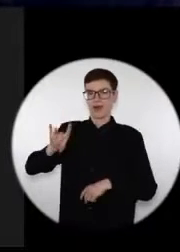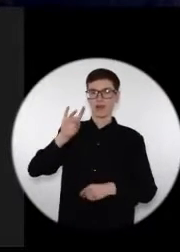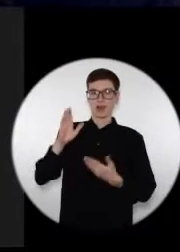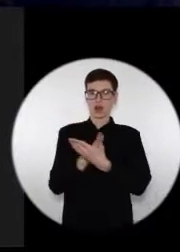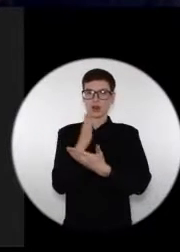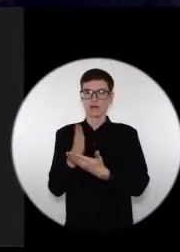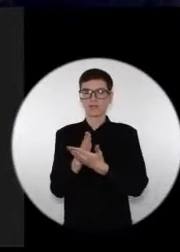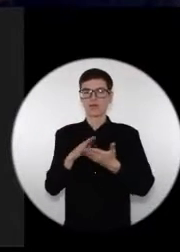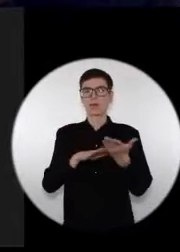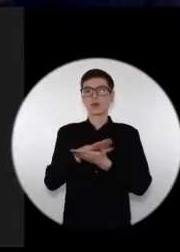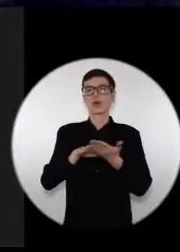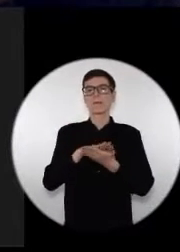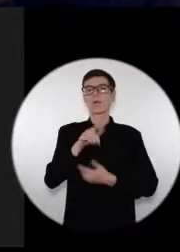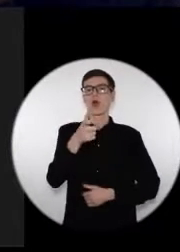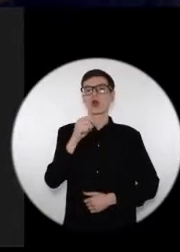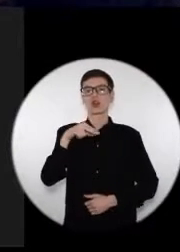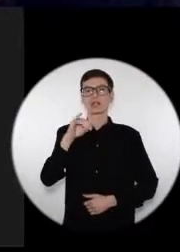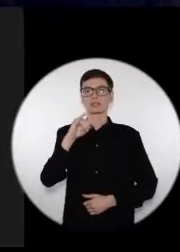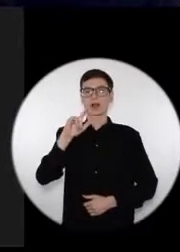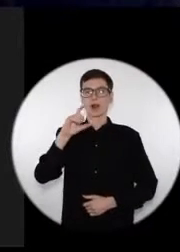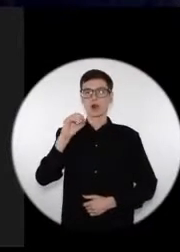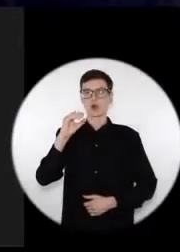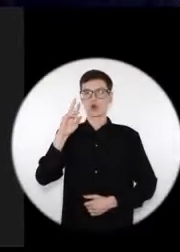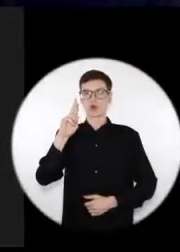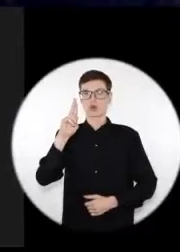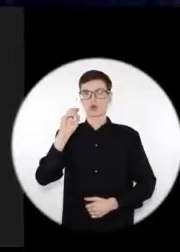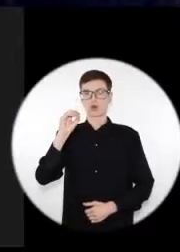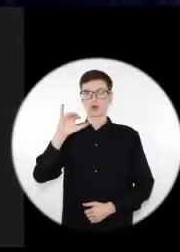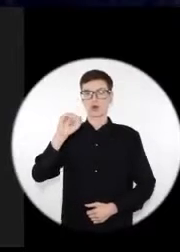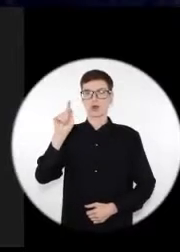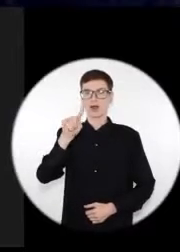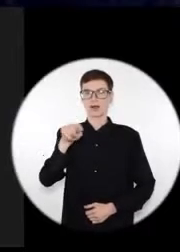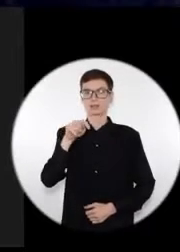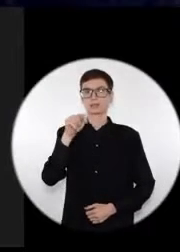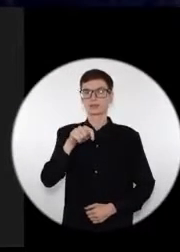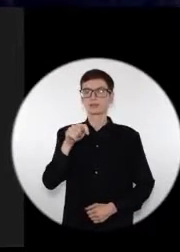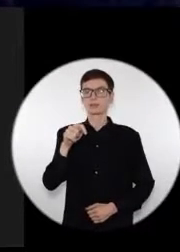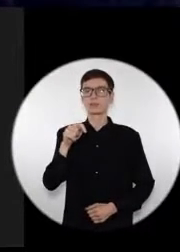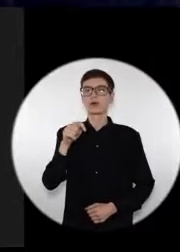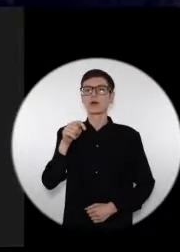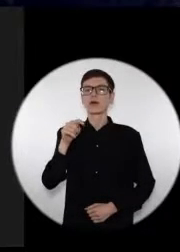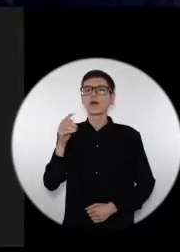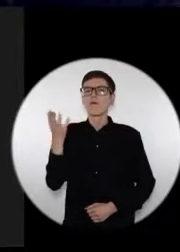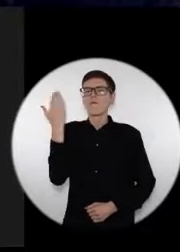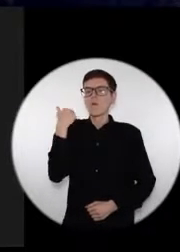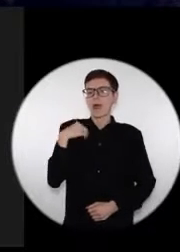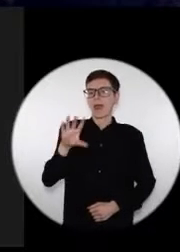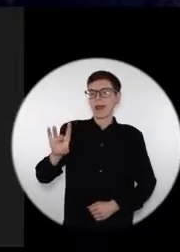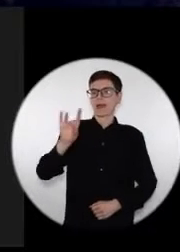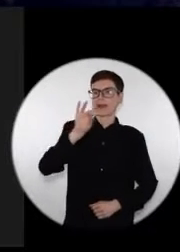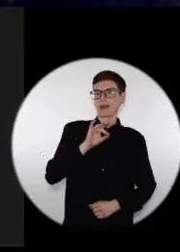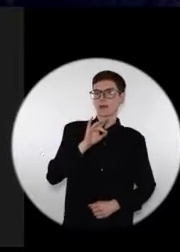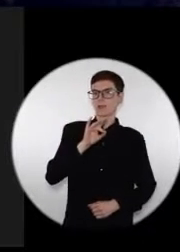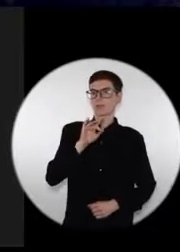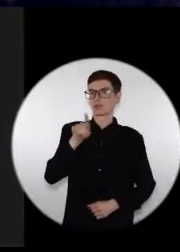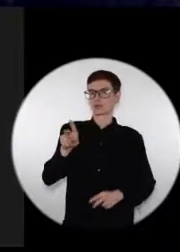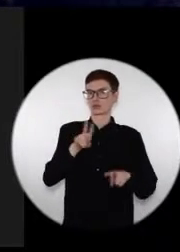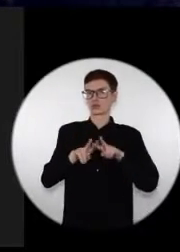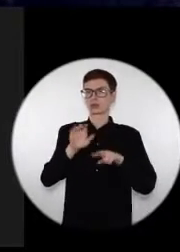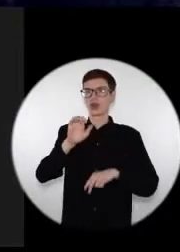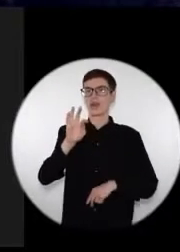eligiendo los textos por ejemplo ssd gonzalo rojas fue por una